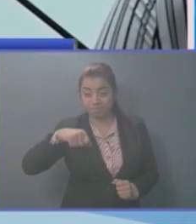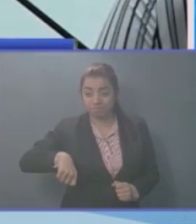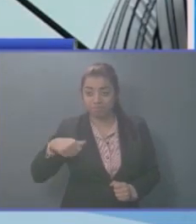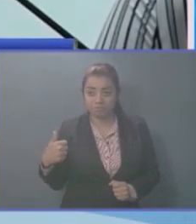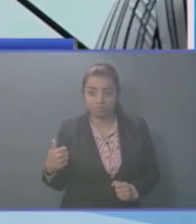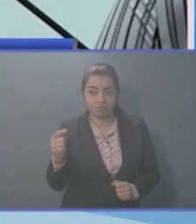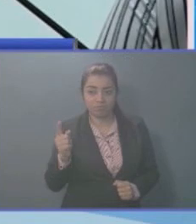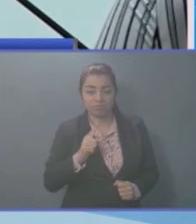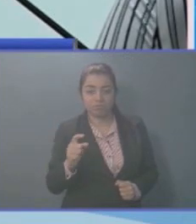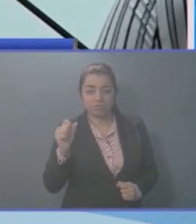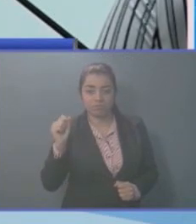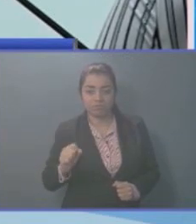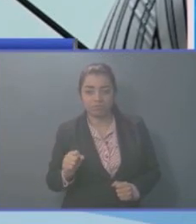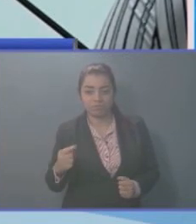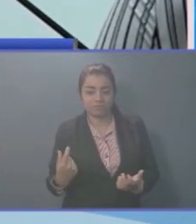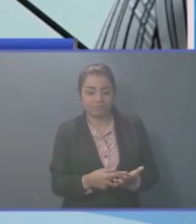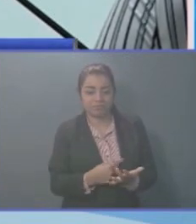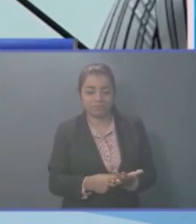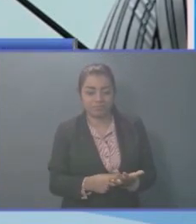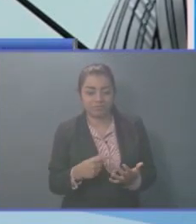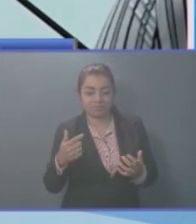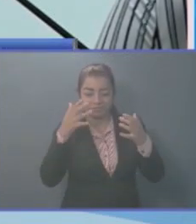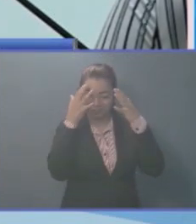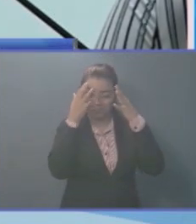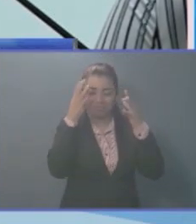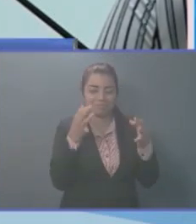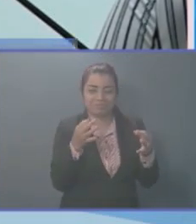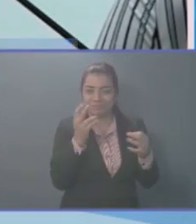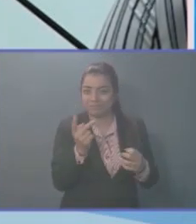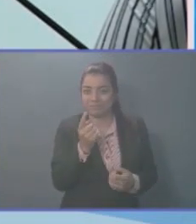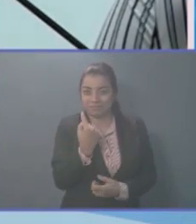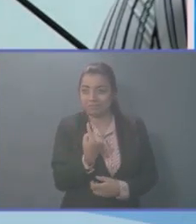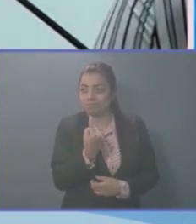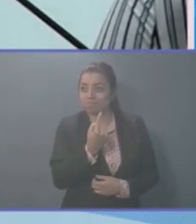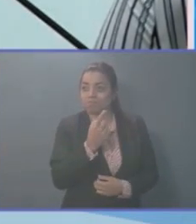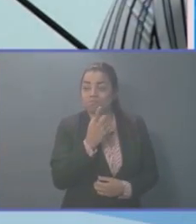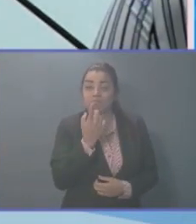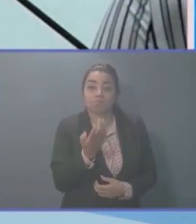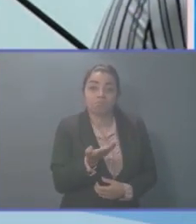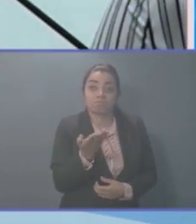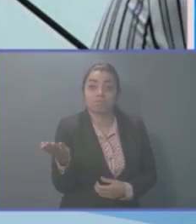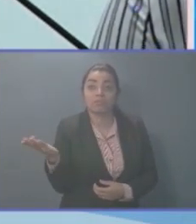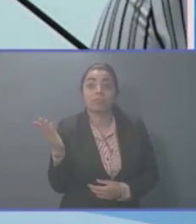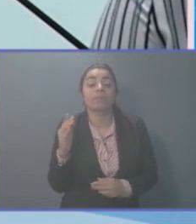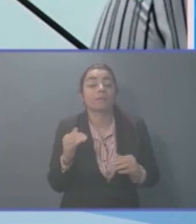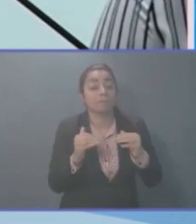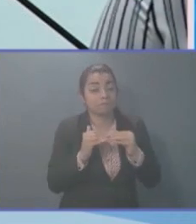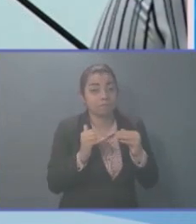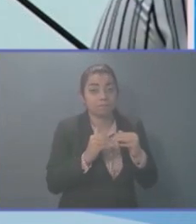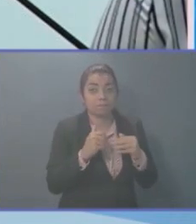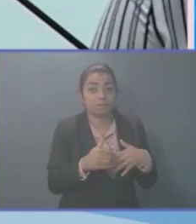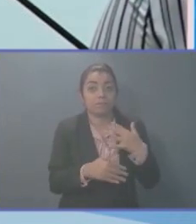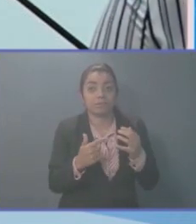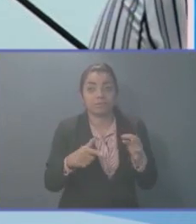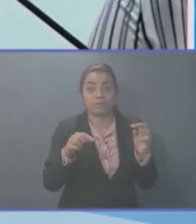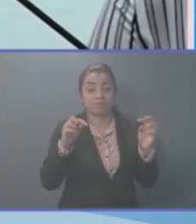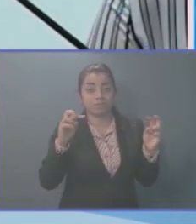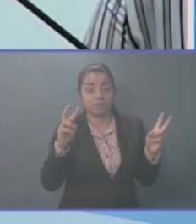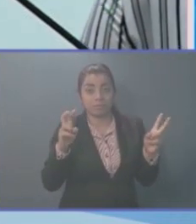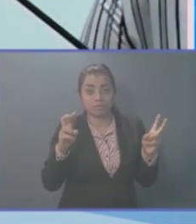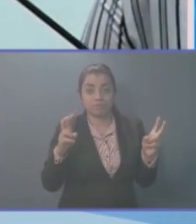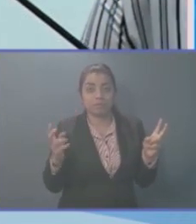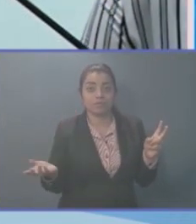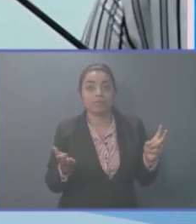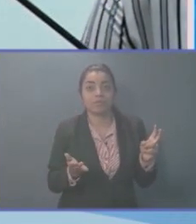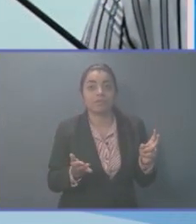No podemos solamente por una decisión unipersonal decir que se suspende. Y sobre todo en un tema tan sensible como lo